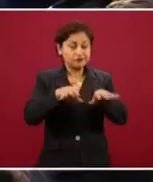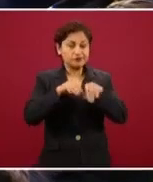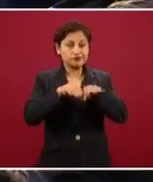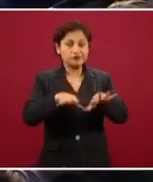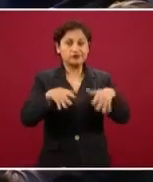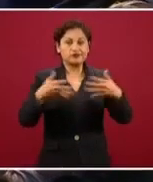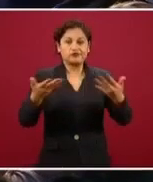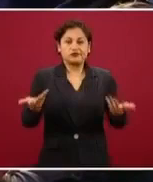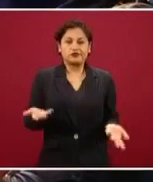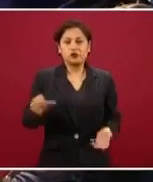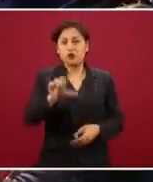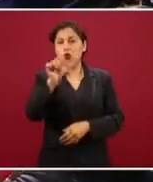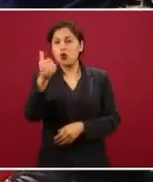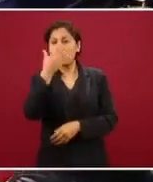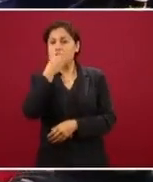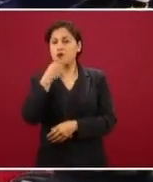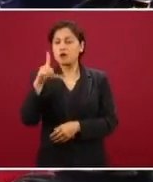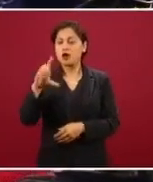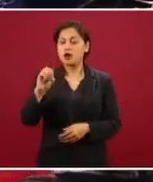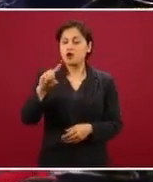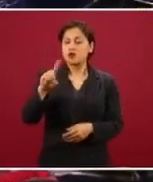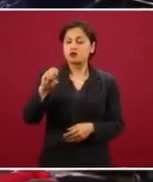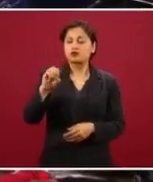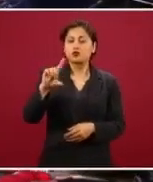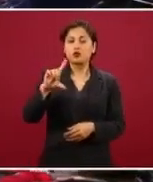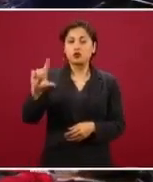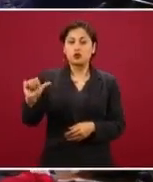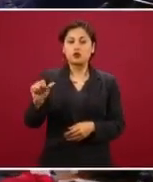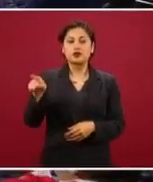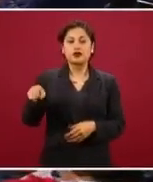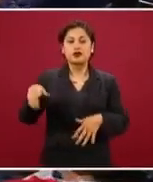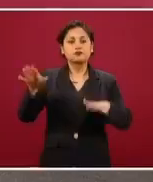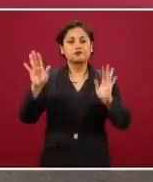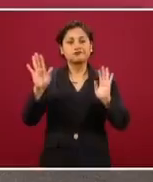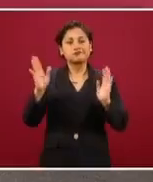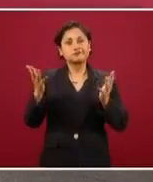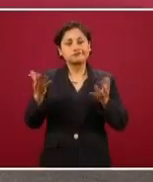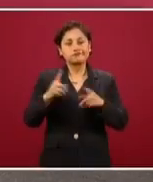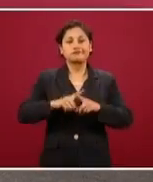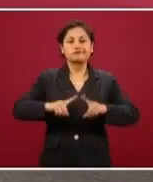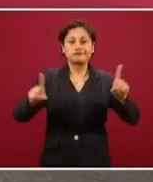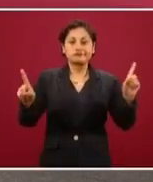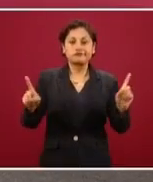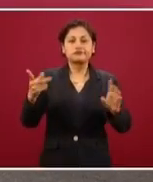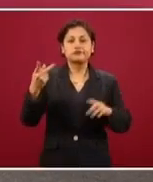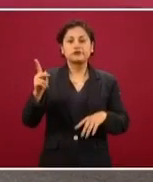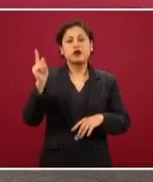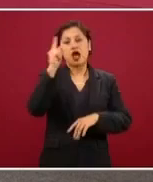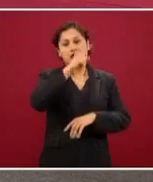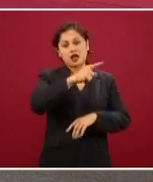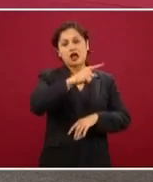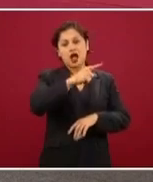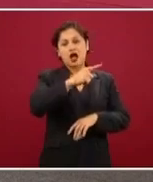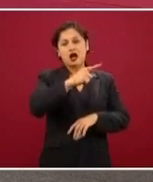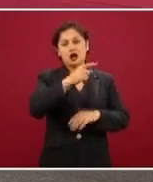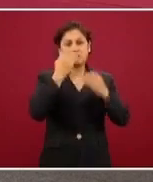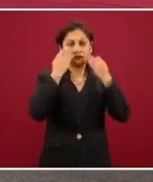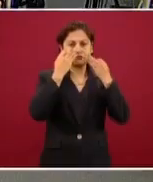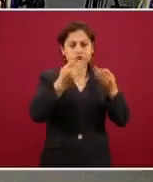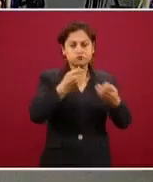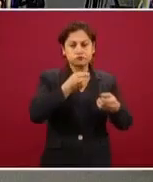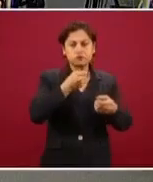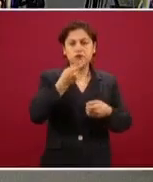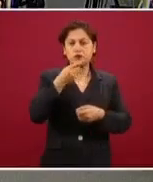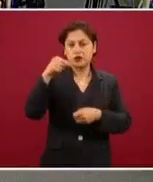Lo de Lozoya, pues no. Bueno, fue la declaración, pero aquí se llevó a cabo la investigación. Segunda